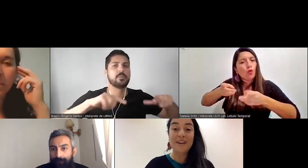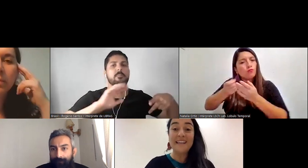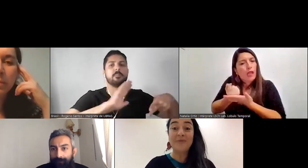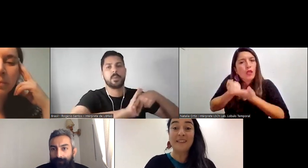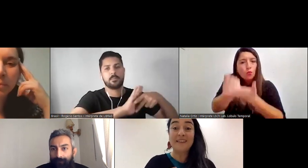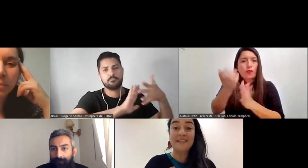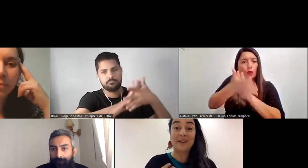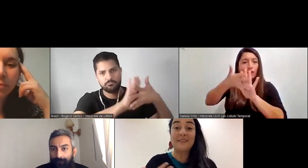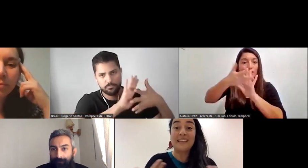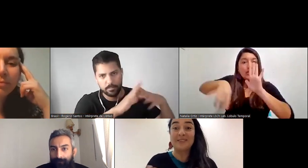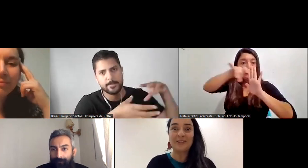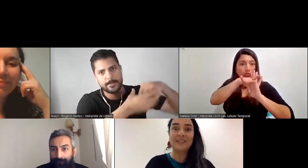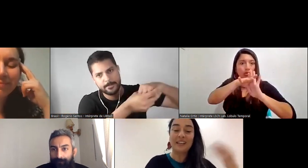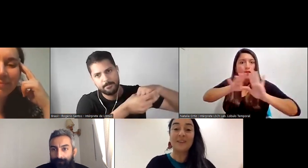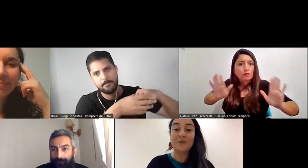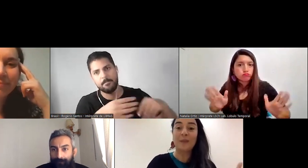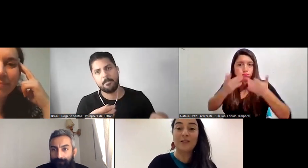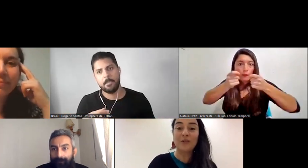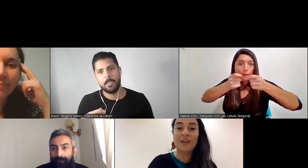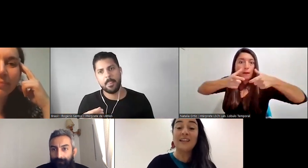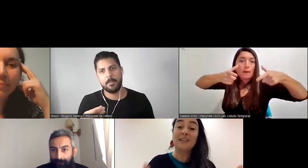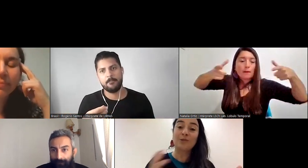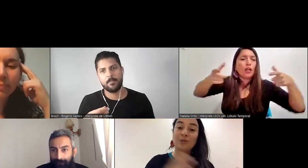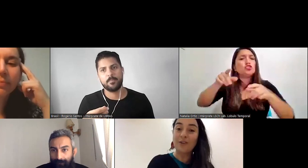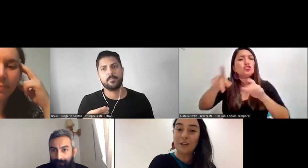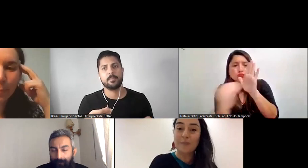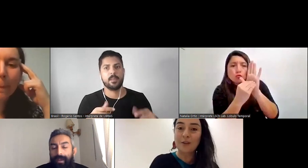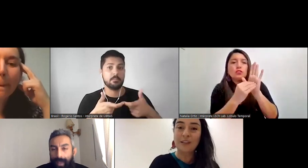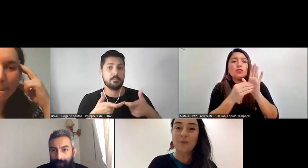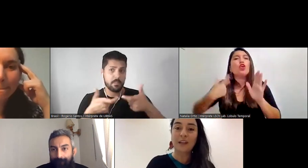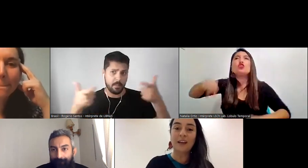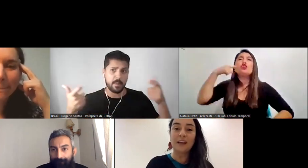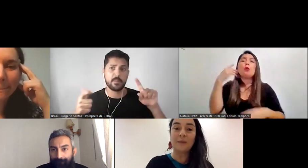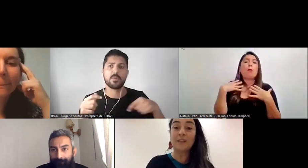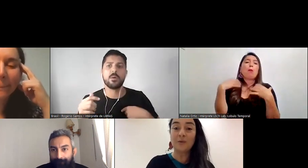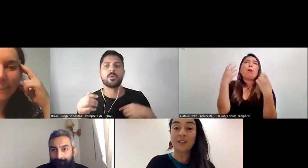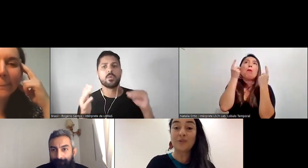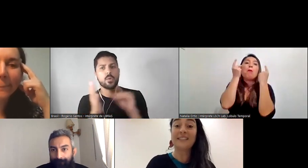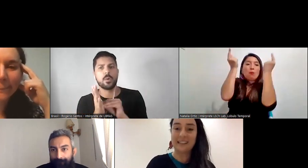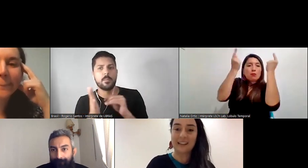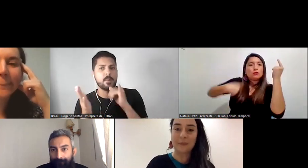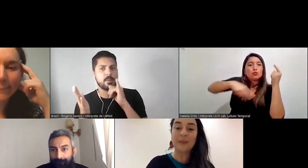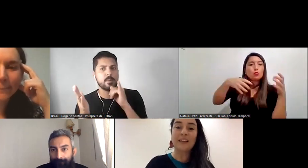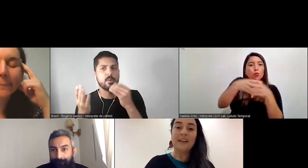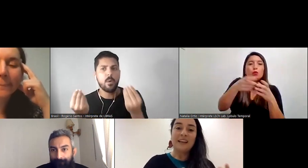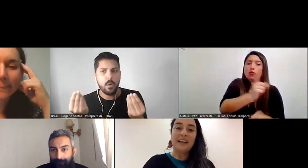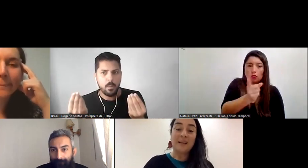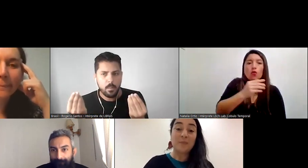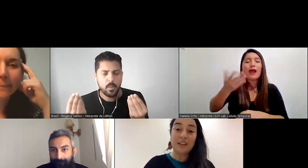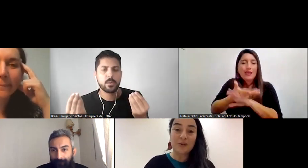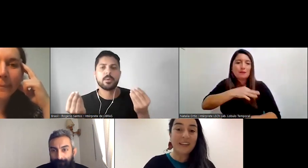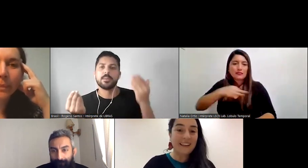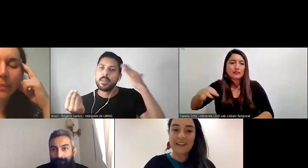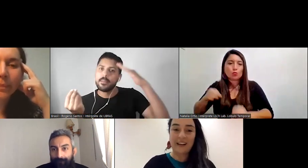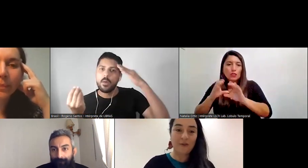ocurrido intuitivamente solamente a nosotros, sino que hay un respaldo institucional con respecto a este lenguaje en el Ministerio de Educación de Chile.